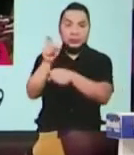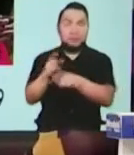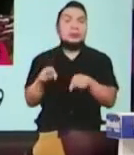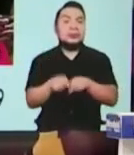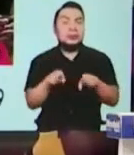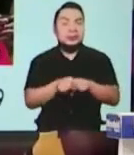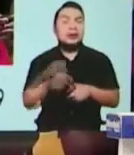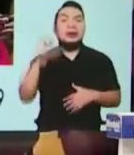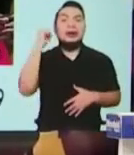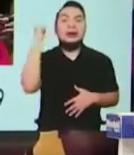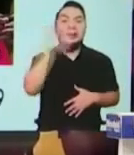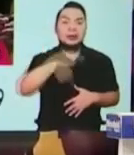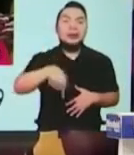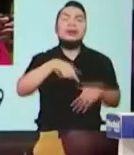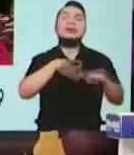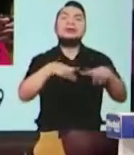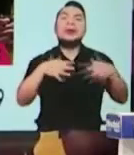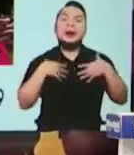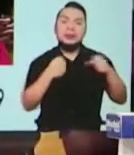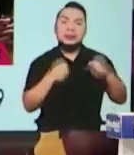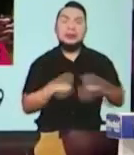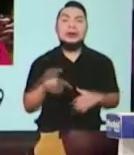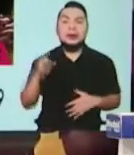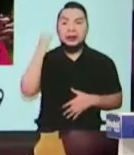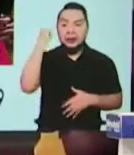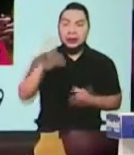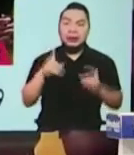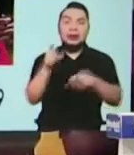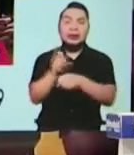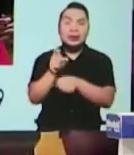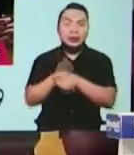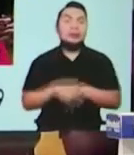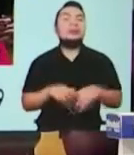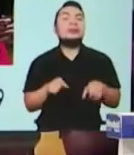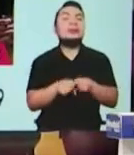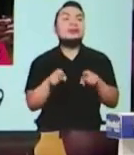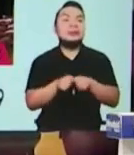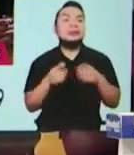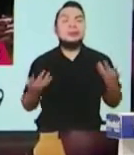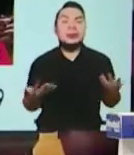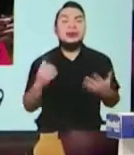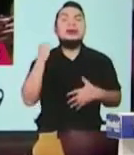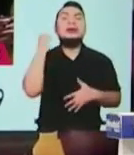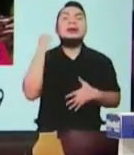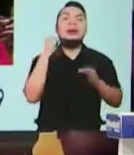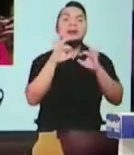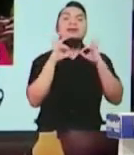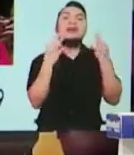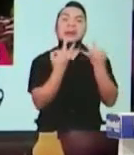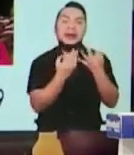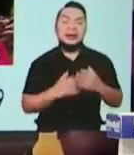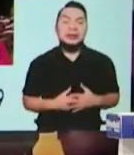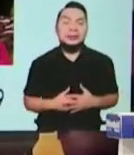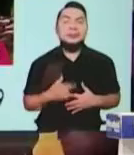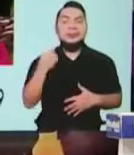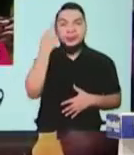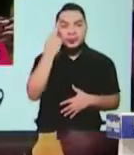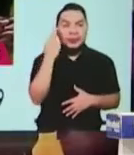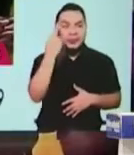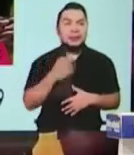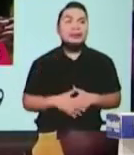así. Y no es así. No te puedes poner a tener 4 o 5 hijos y que el Estado te ponga todo, porque eso no va a